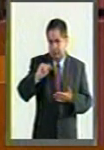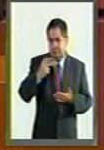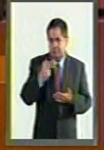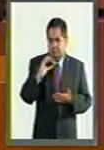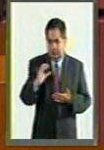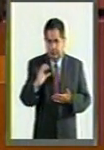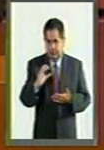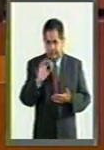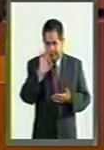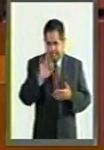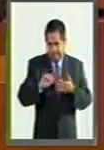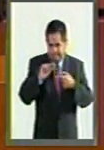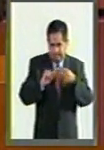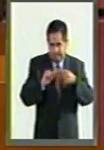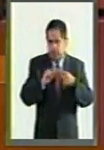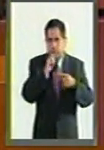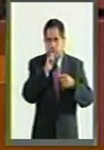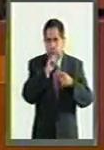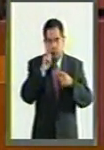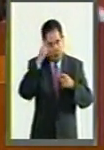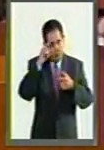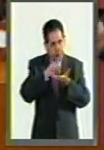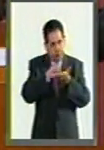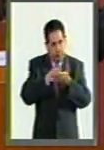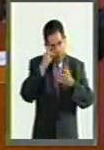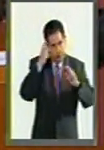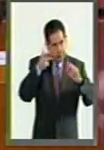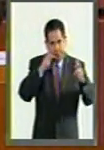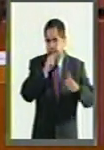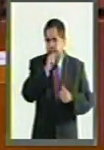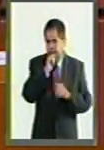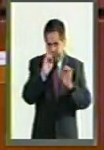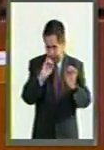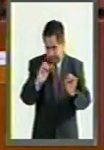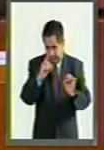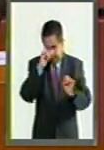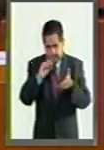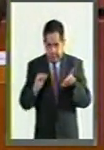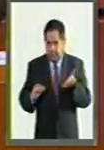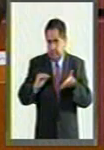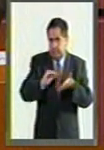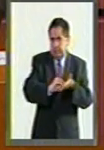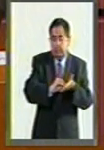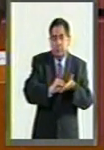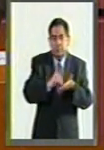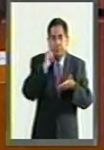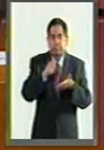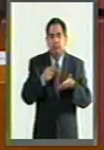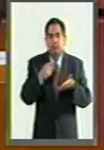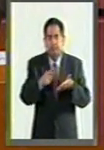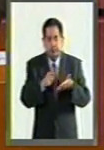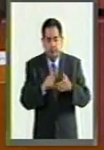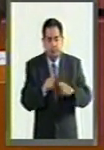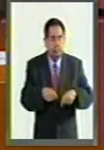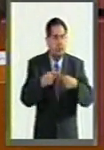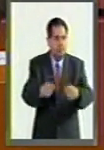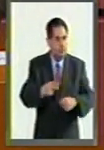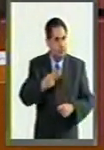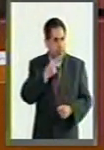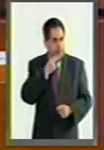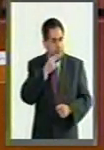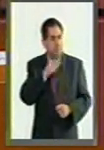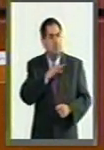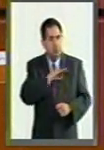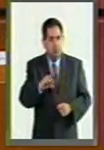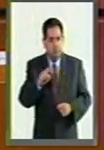que todavía no está considerado como psicotrópico, para que se pueda efectivamente garantizar el uso de